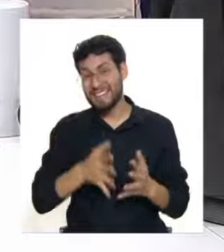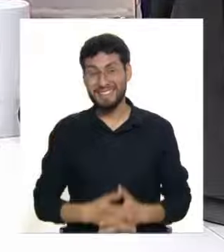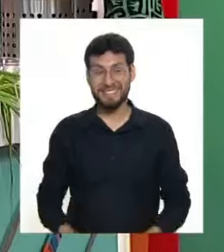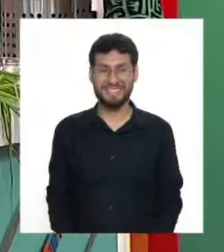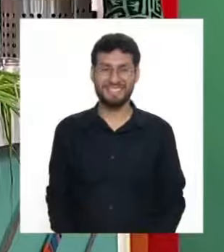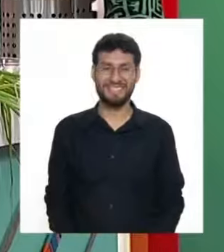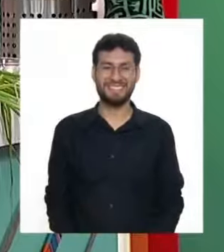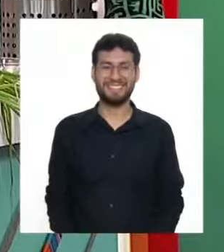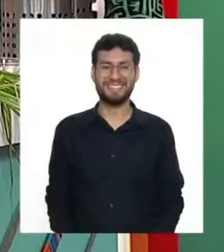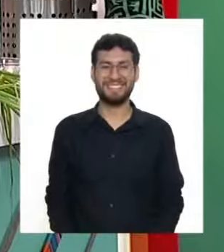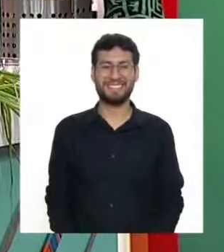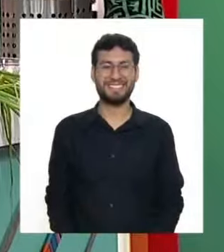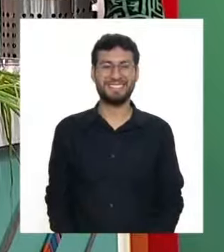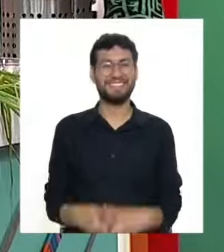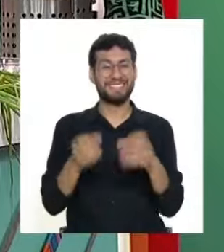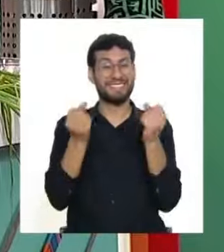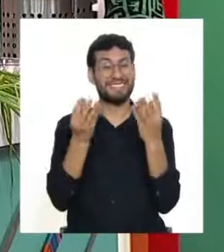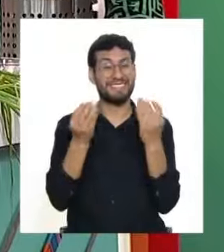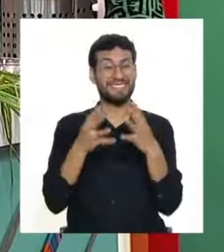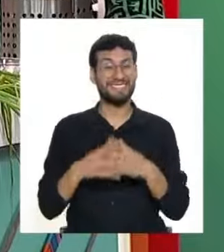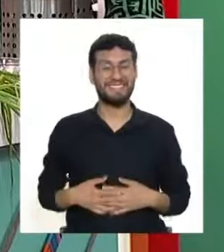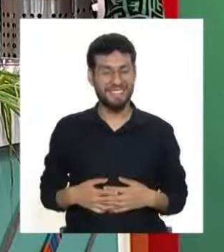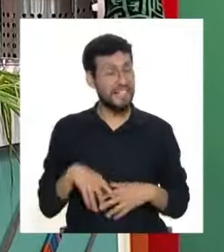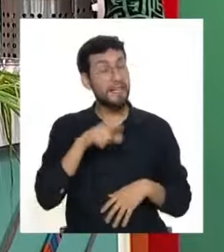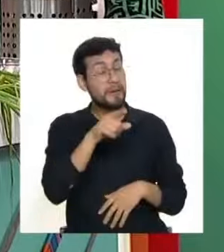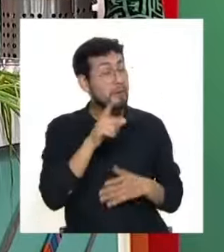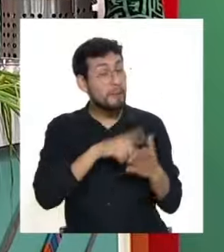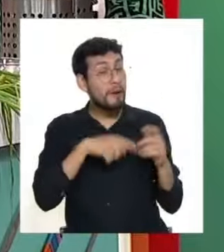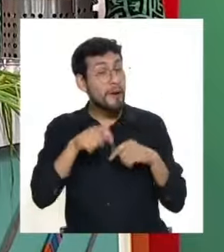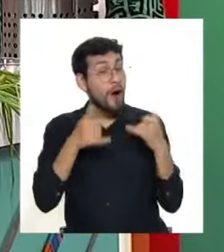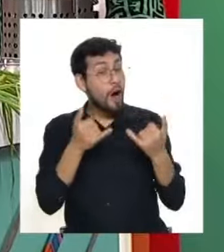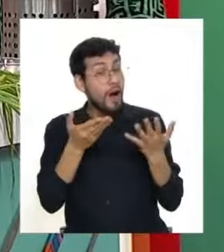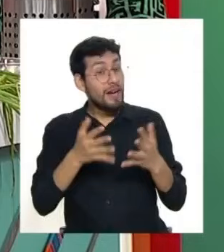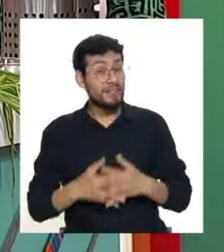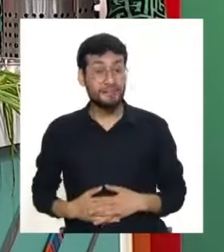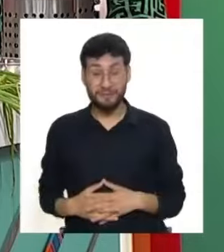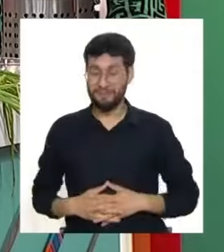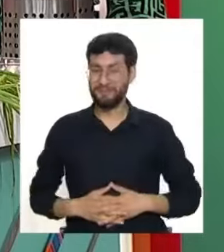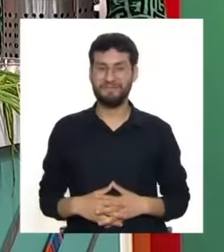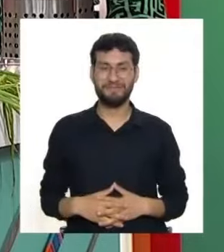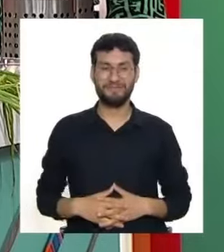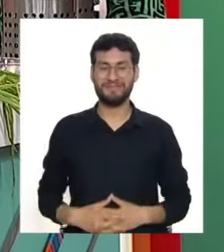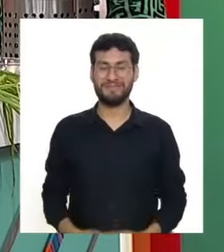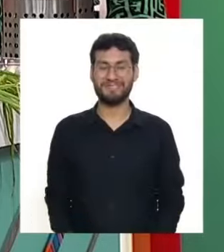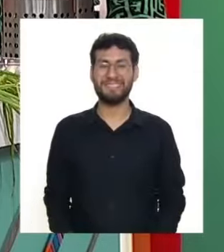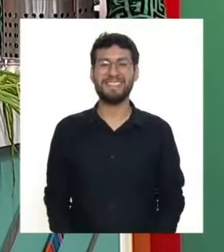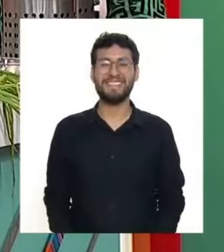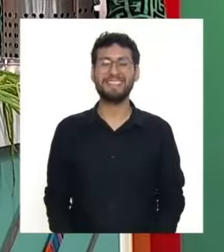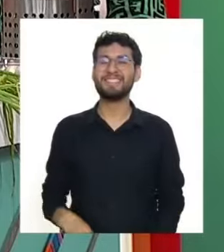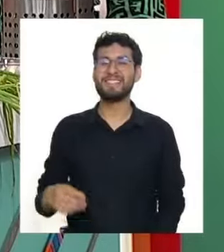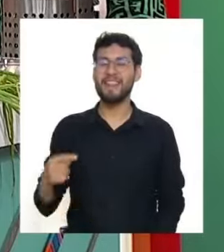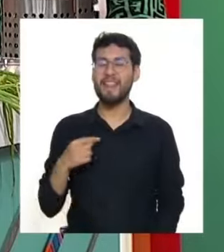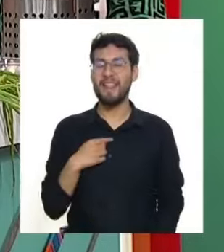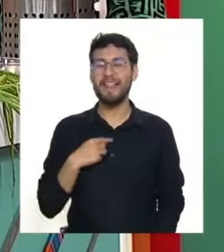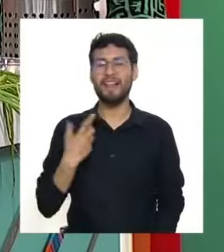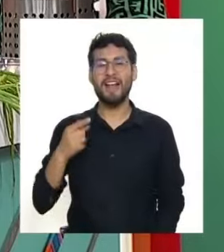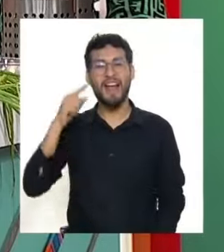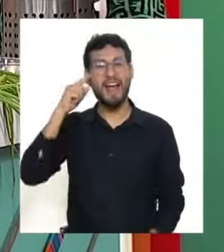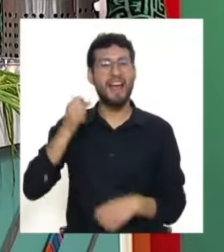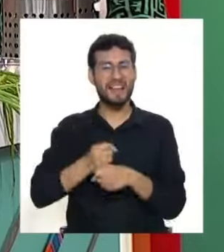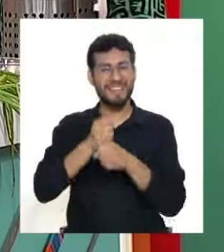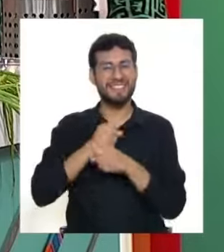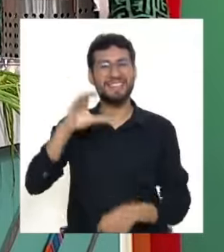Muy bien, muy bien. ¿Qué tal? ¿Qué vas a cocinar el día de hoy? Se me antojó hacer chaufa de